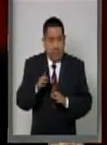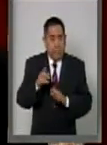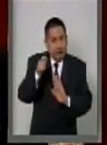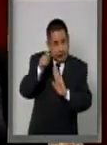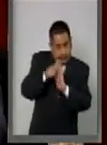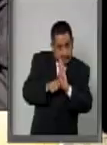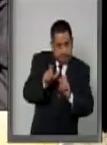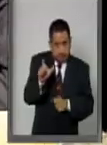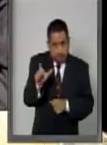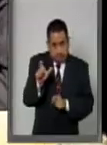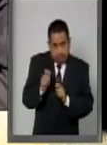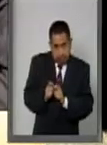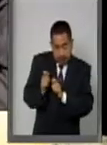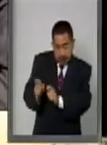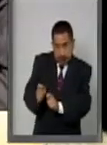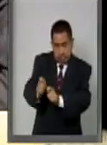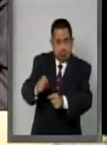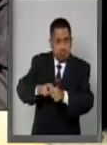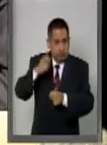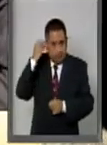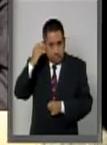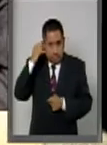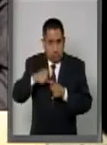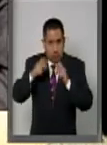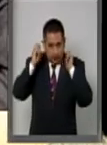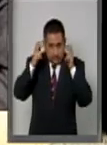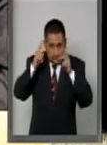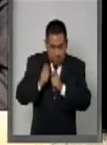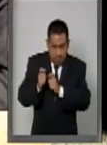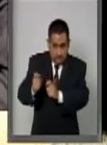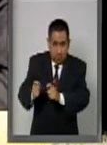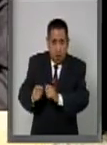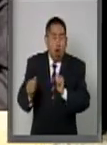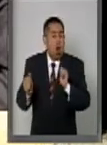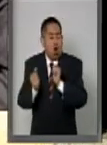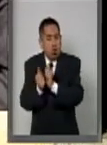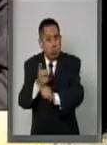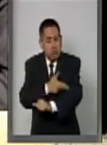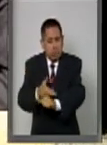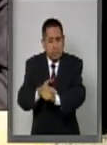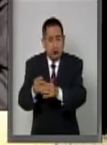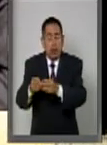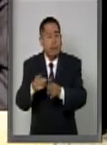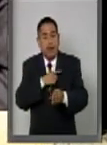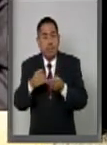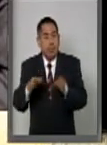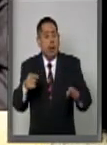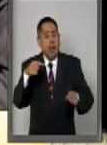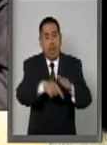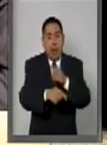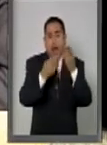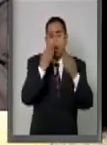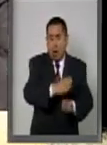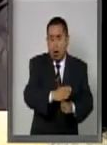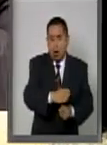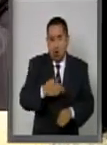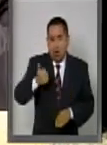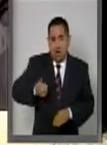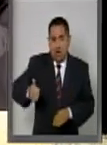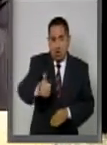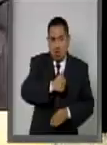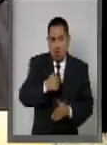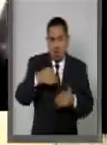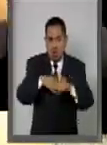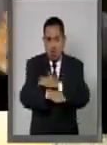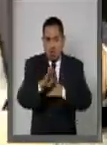de las que se están entregando en Oaxaca y en Chiapas, mediante un proceso de apertura de cuenta de cada beneficiario en